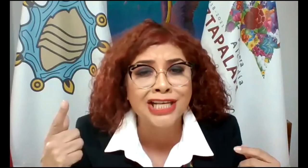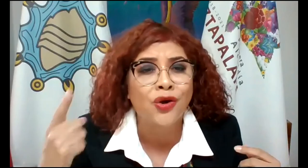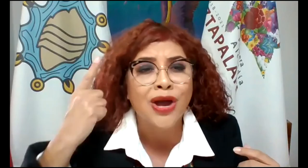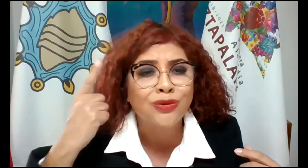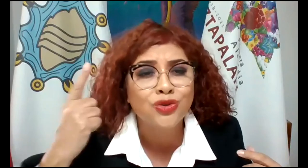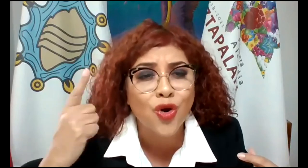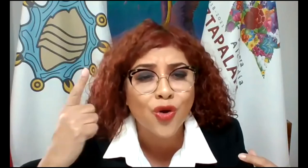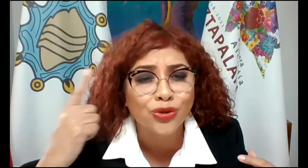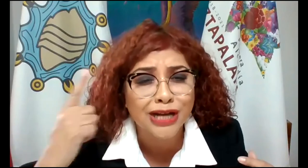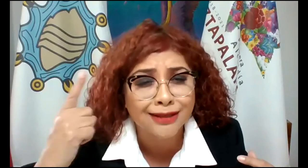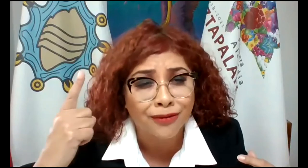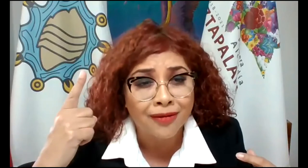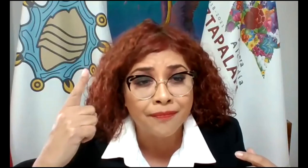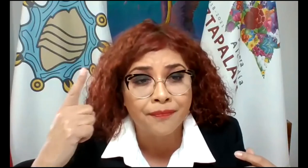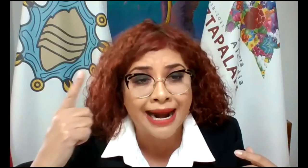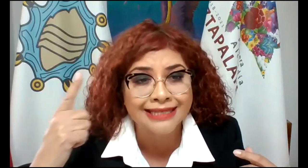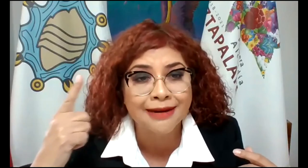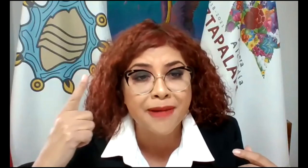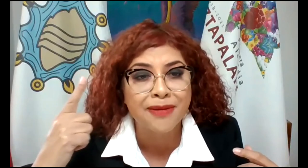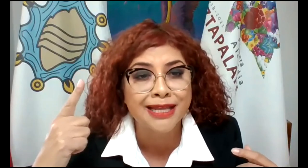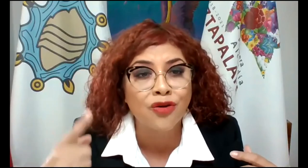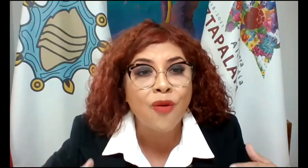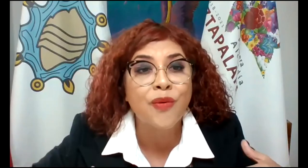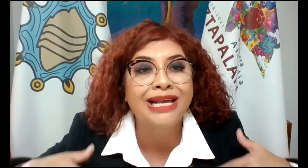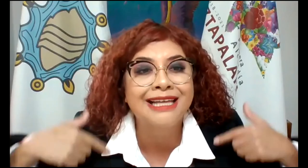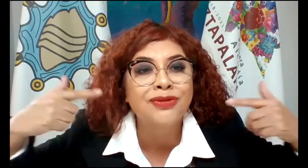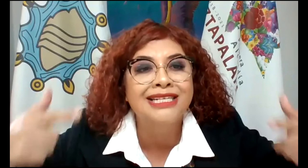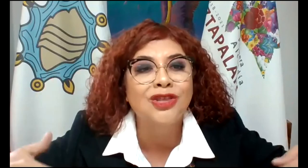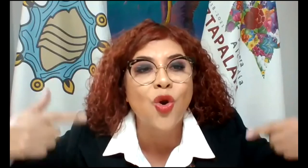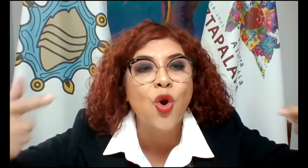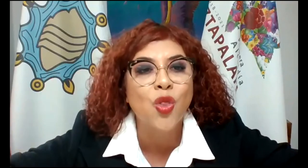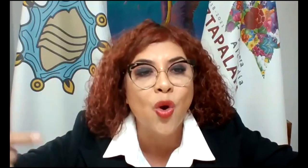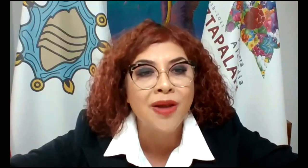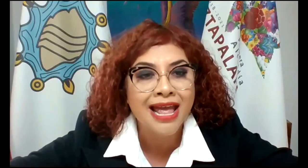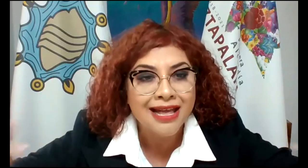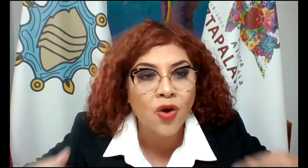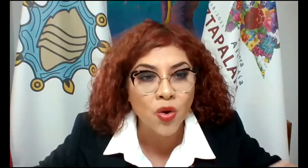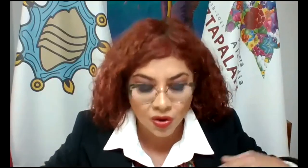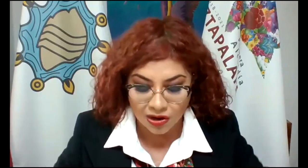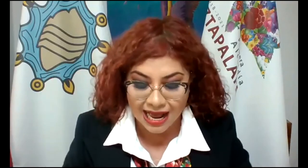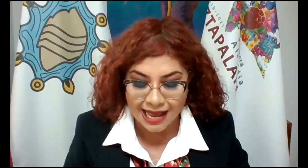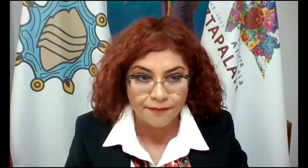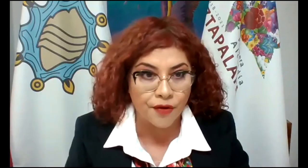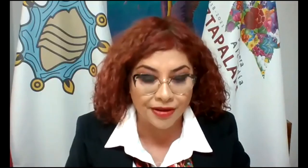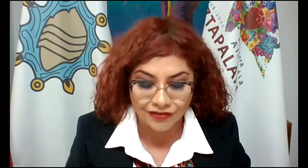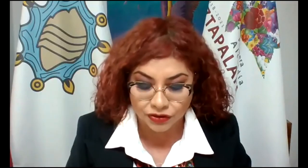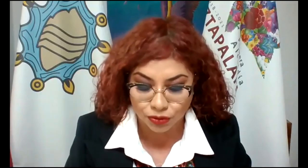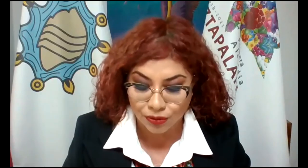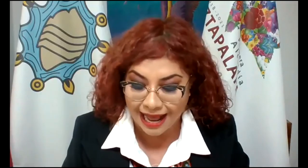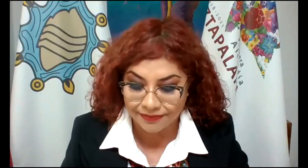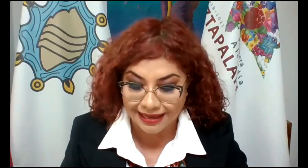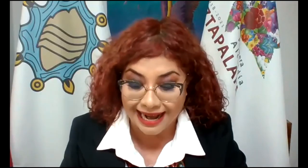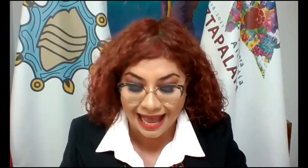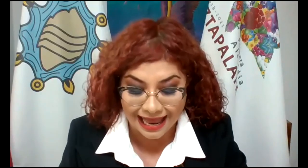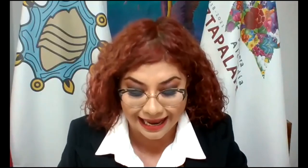Como les digo, no hay un solo contrato para hacer pavimento porque estamos haciendo lo doble con la propia